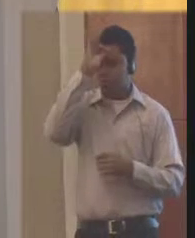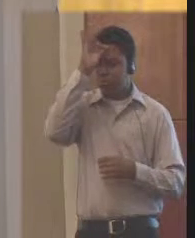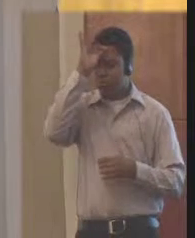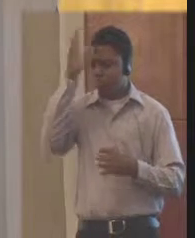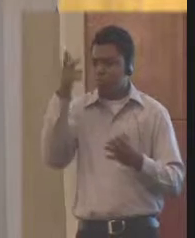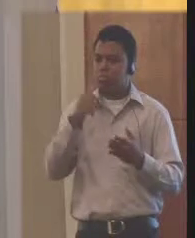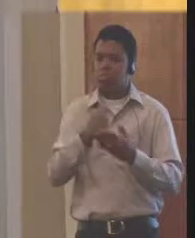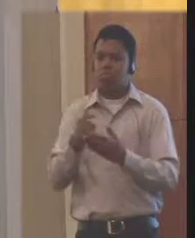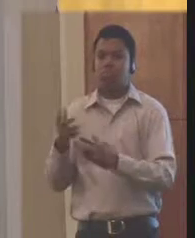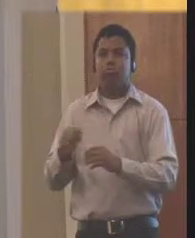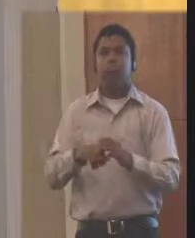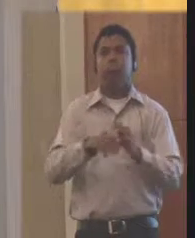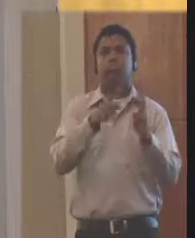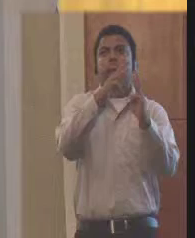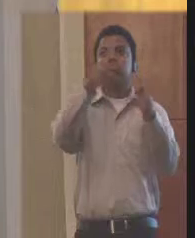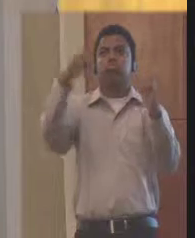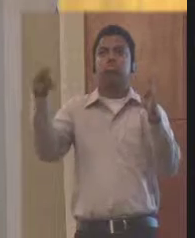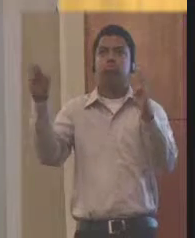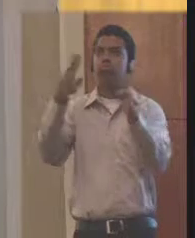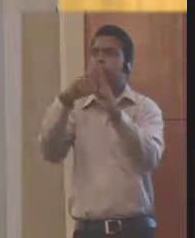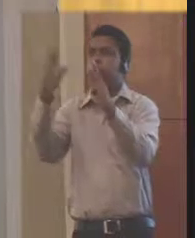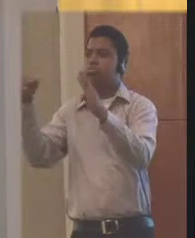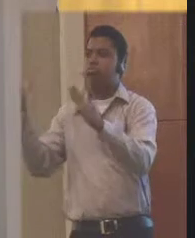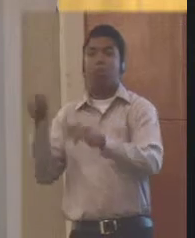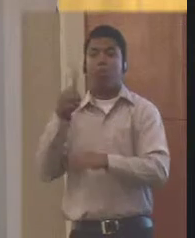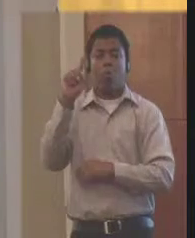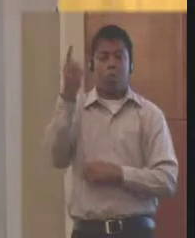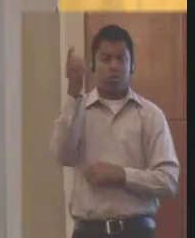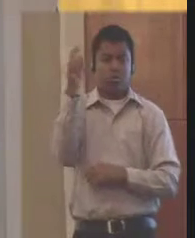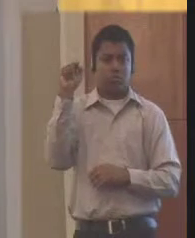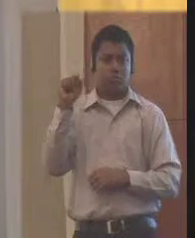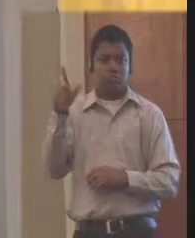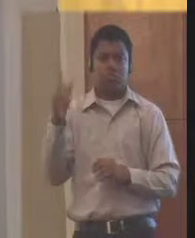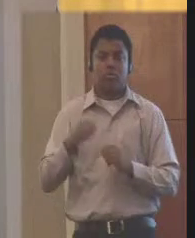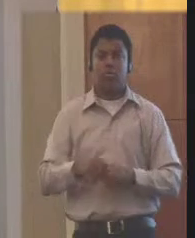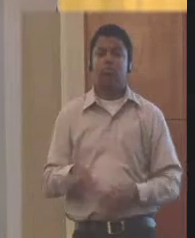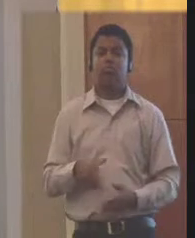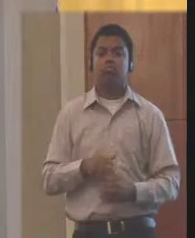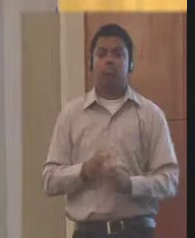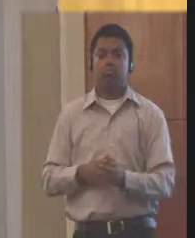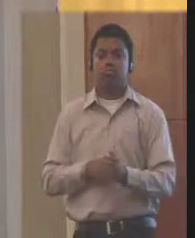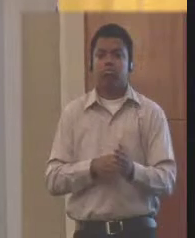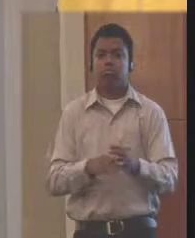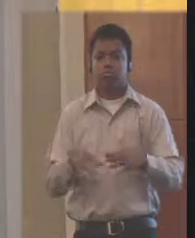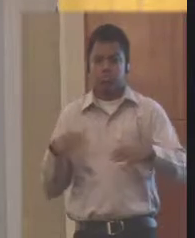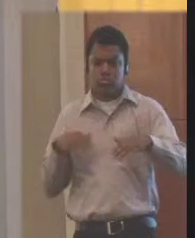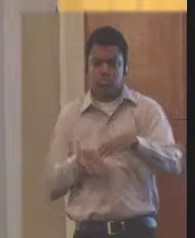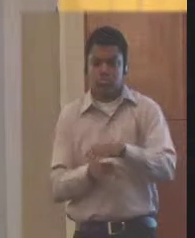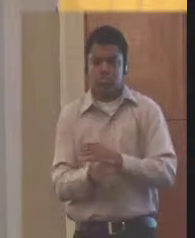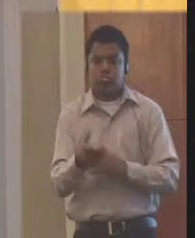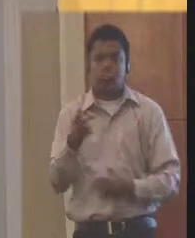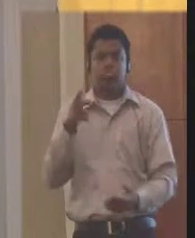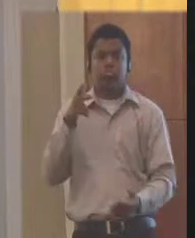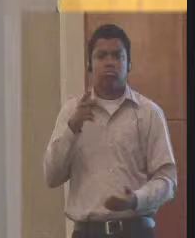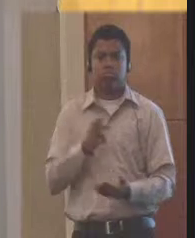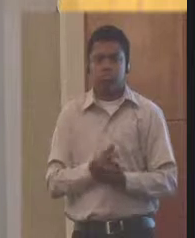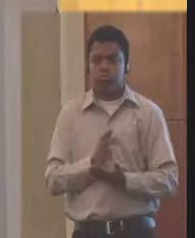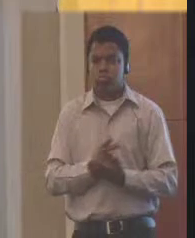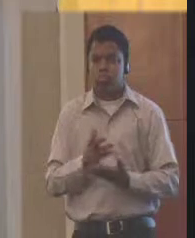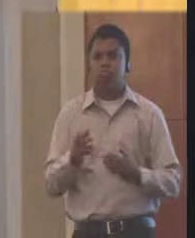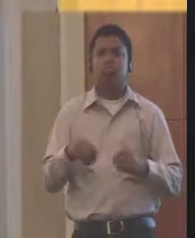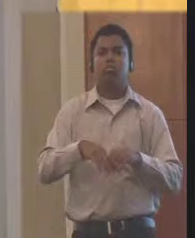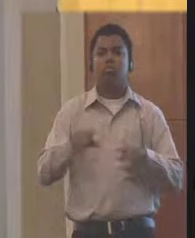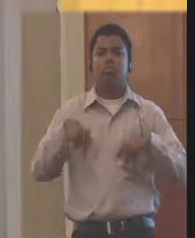postes de distribución eléctrica, 11.000, estaciones de metro subterráneo, las estaciones de